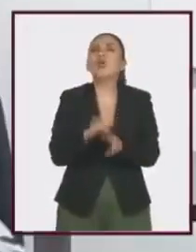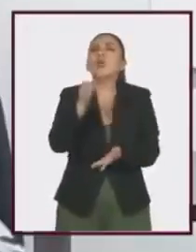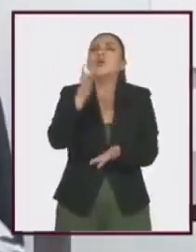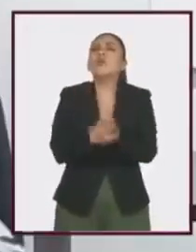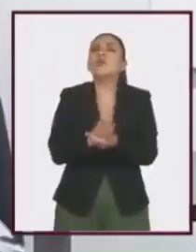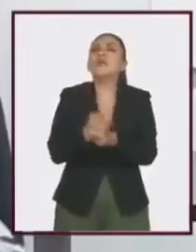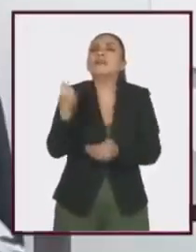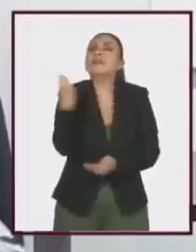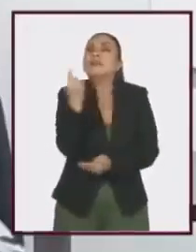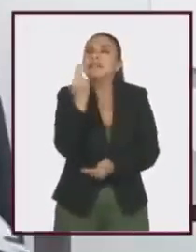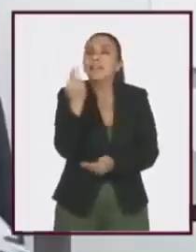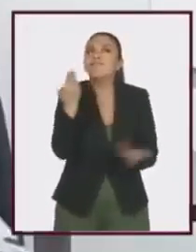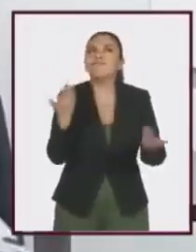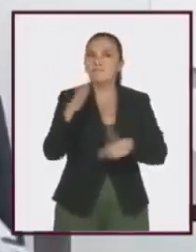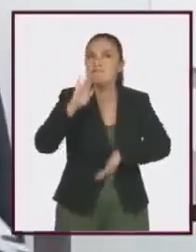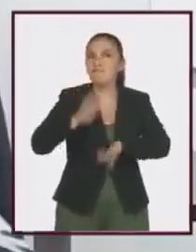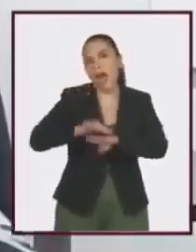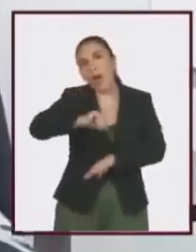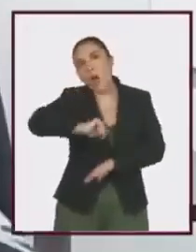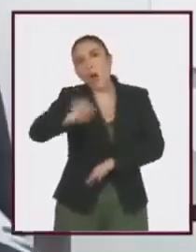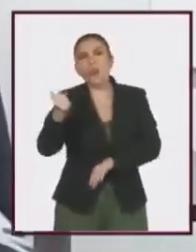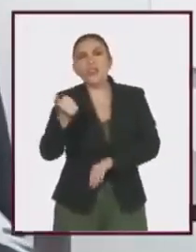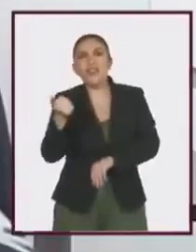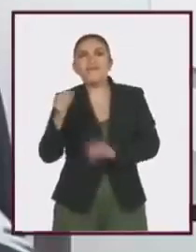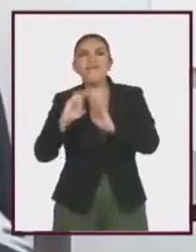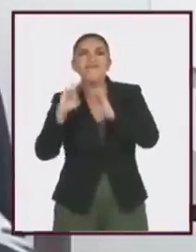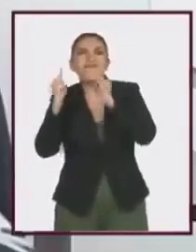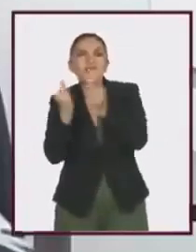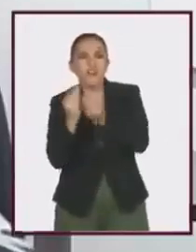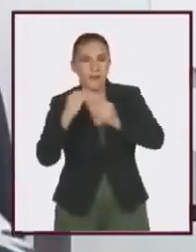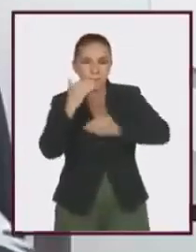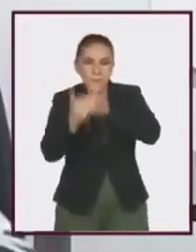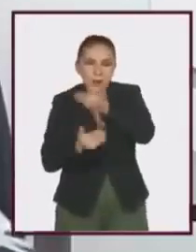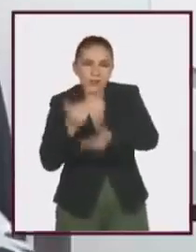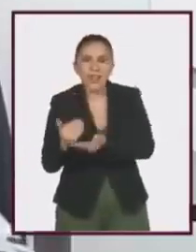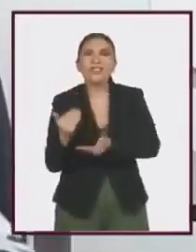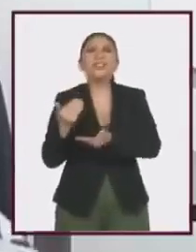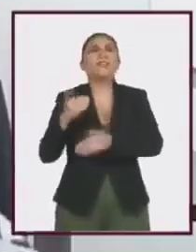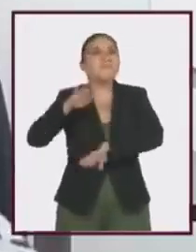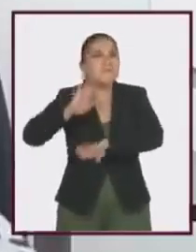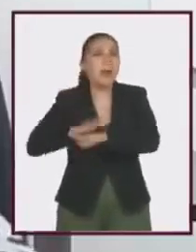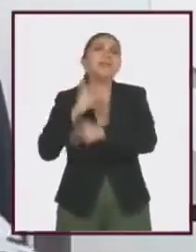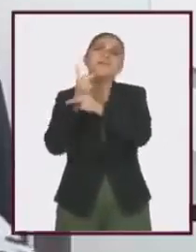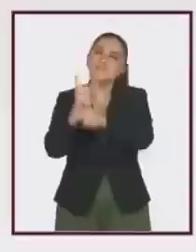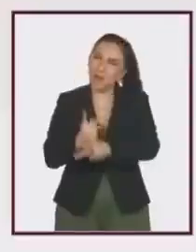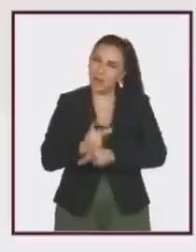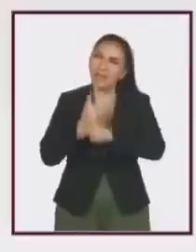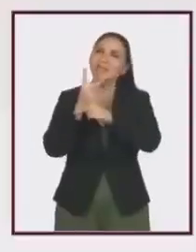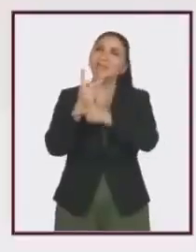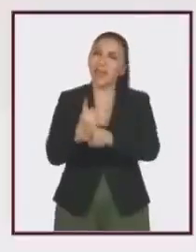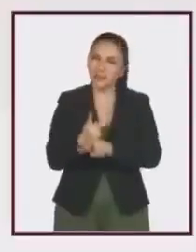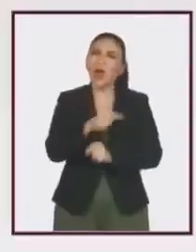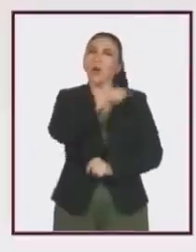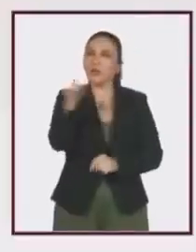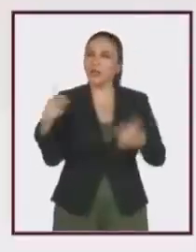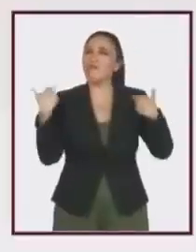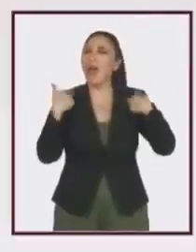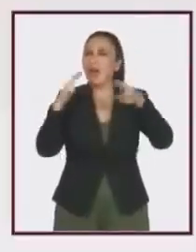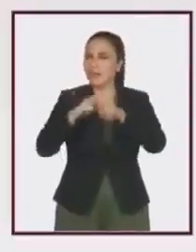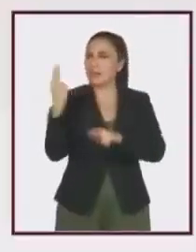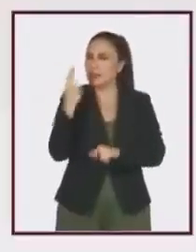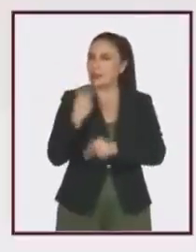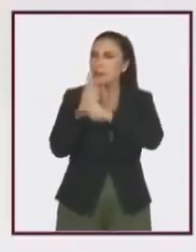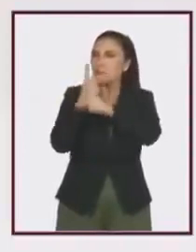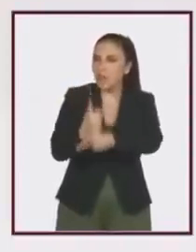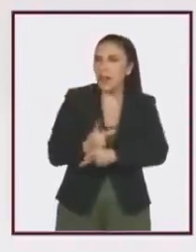sí requiere de un proceso de mucha paciencia por parte de los docentes